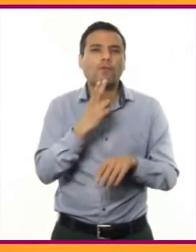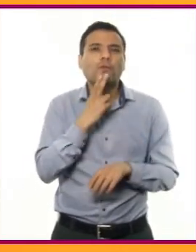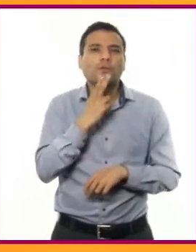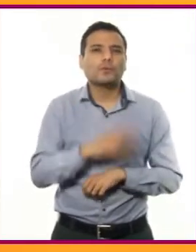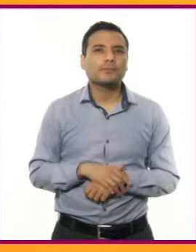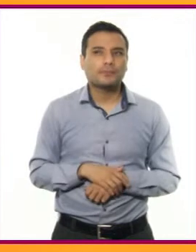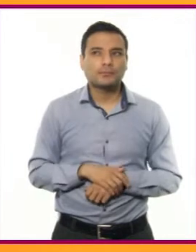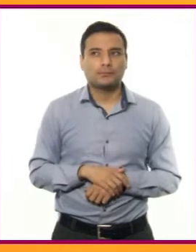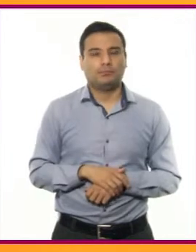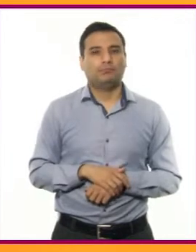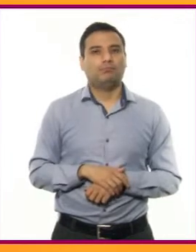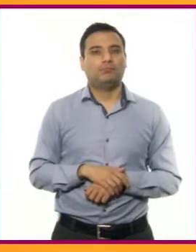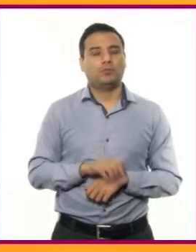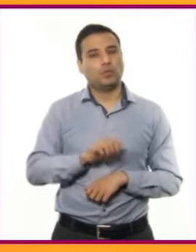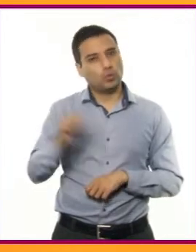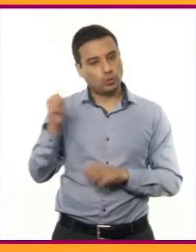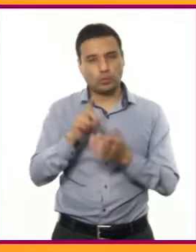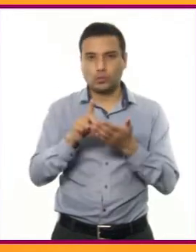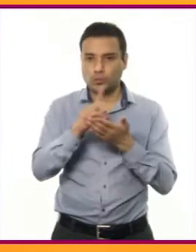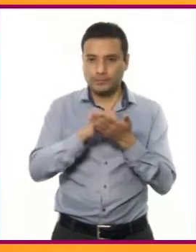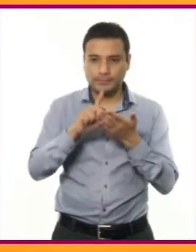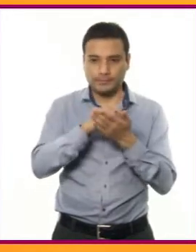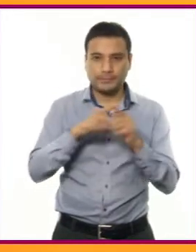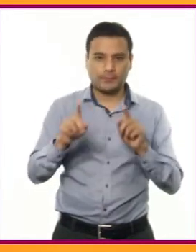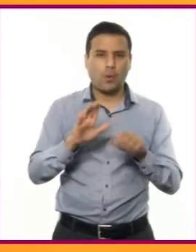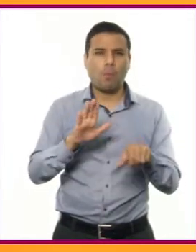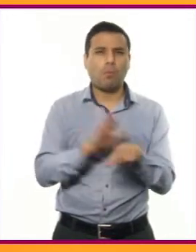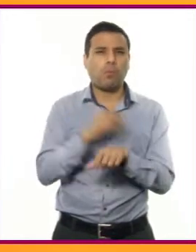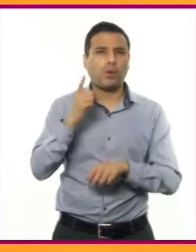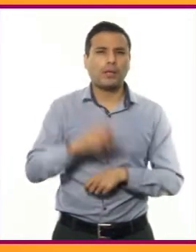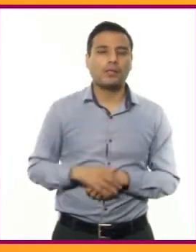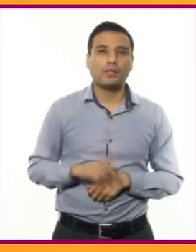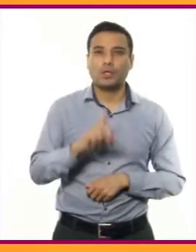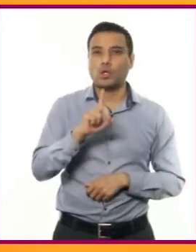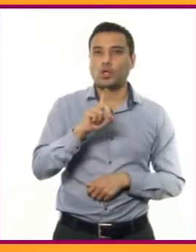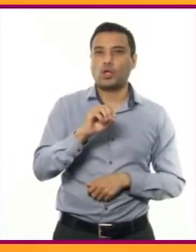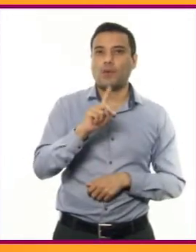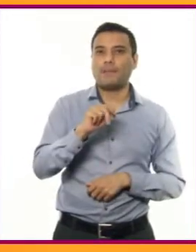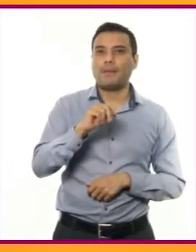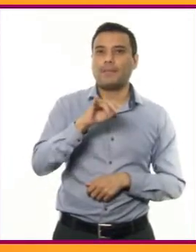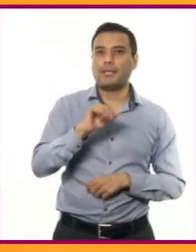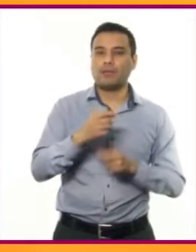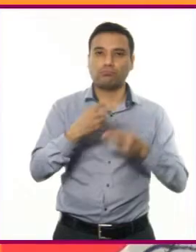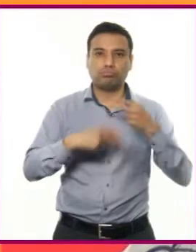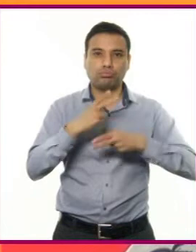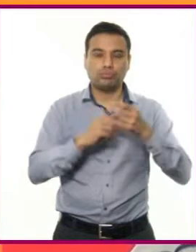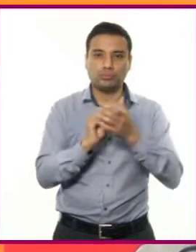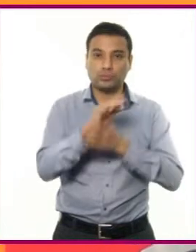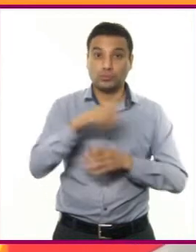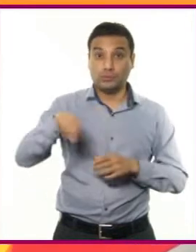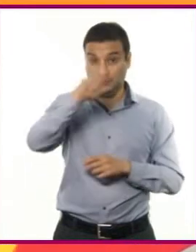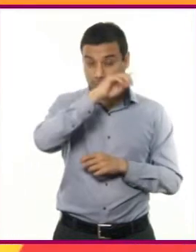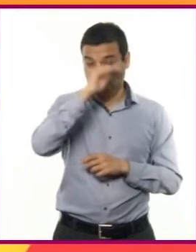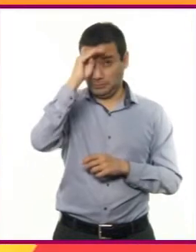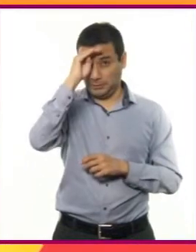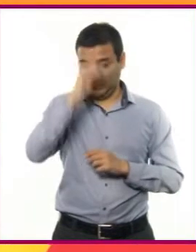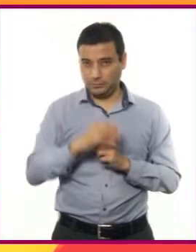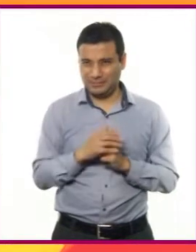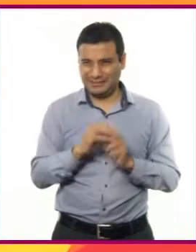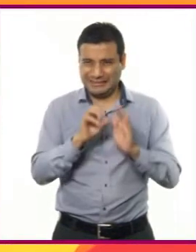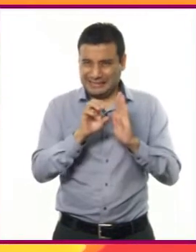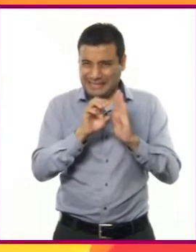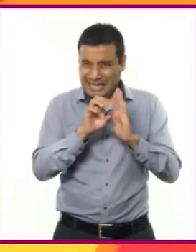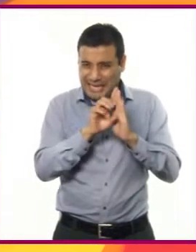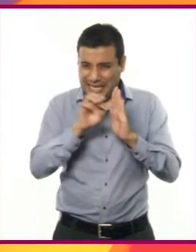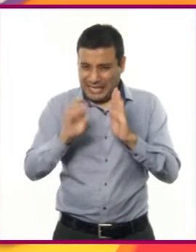drogas, debido a que induce la liberación de dopamina indirectamente. Quizá nos preguntemos, si estas